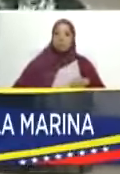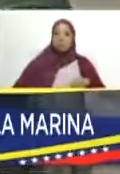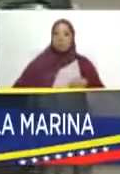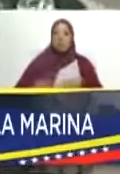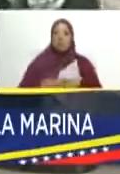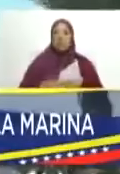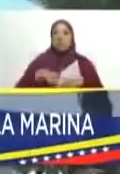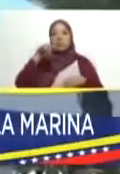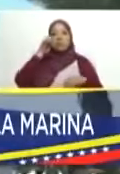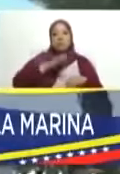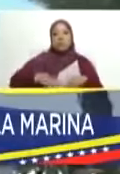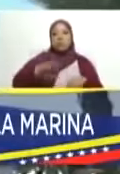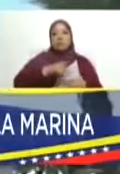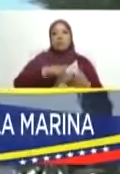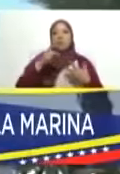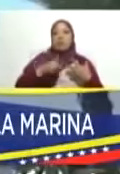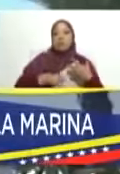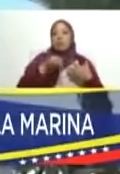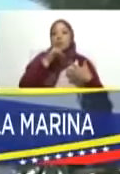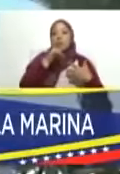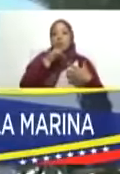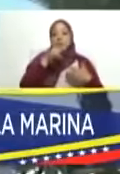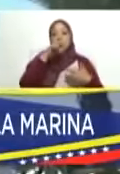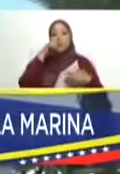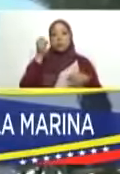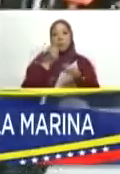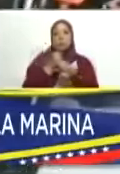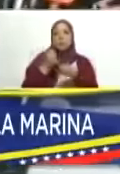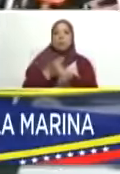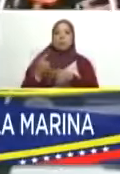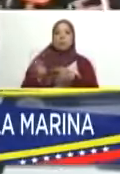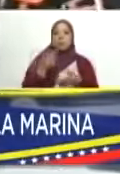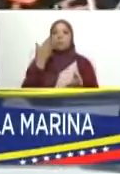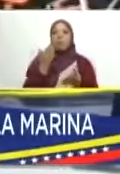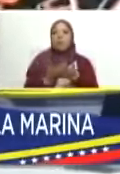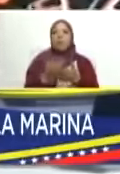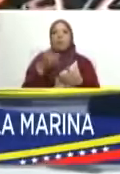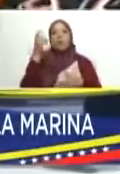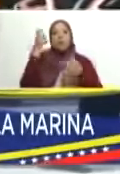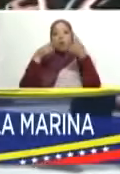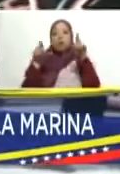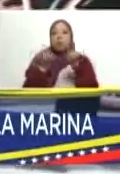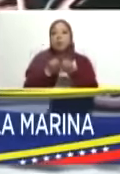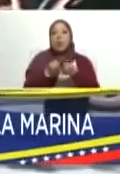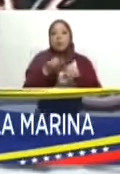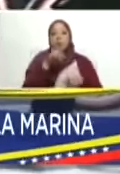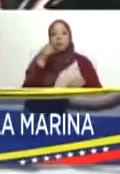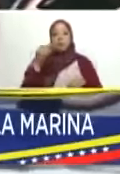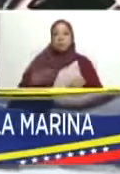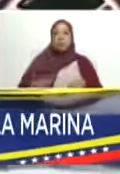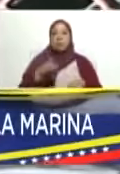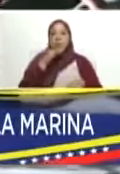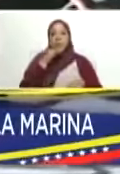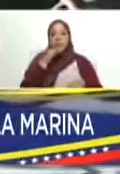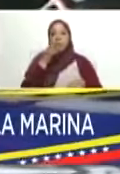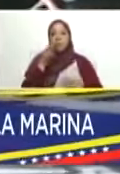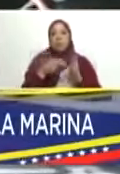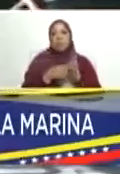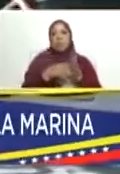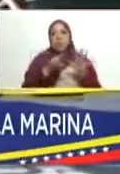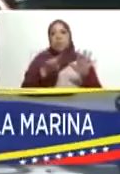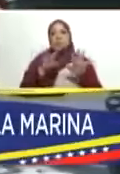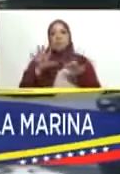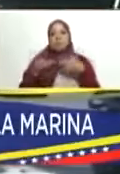gracias al plan Buen Pastor aquí con Nicolásito, llevamos adelante el plan Buen Pastor y más de 265